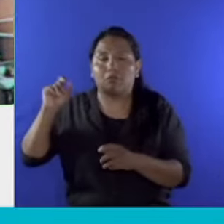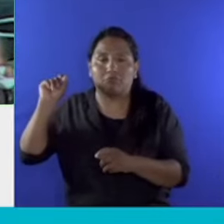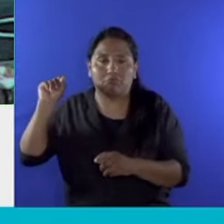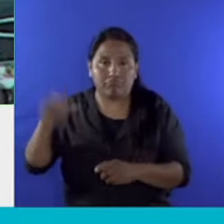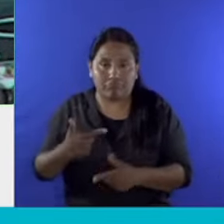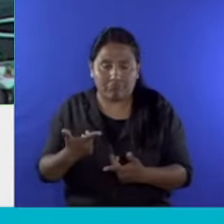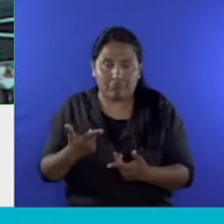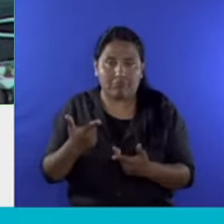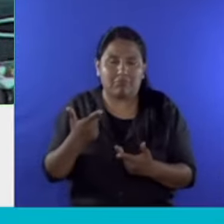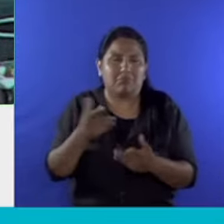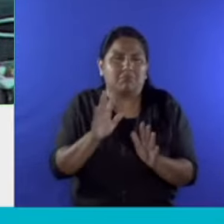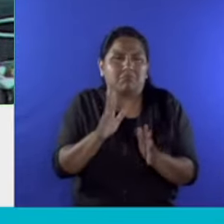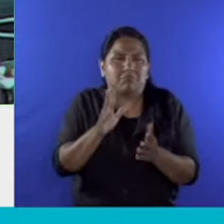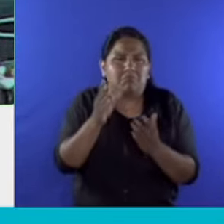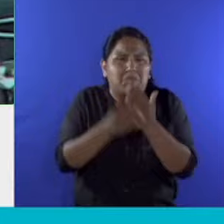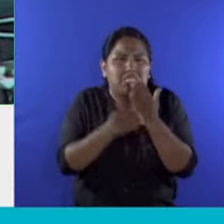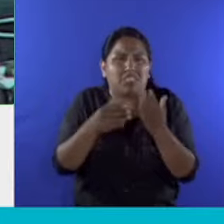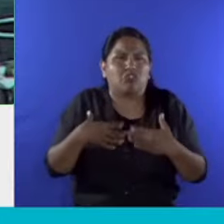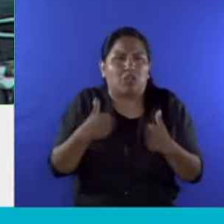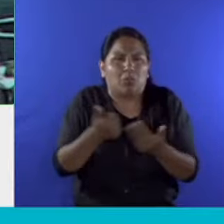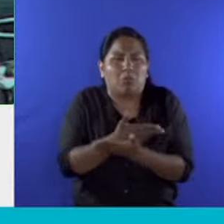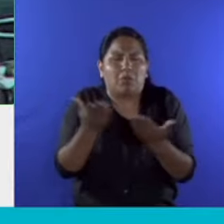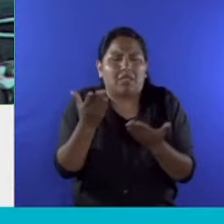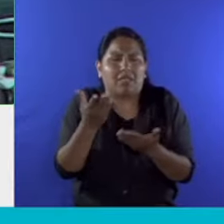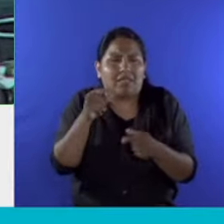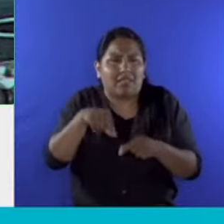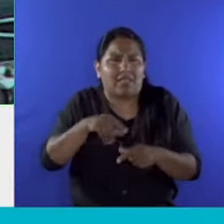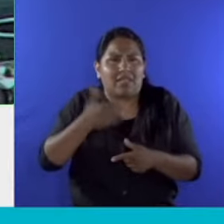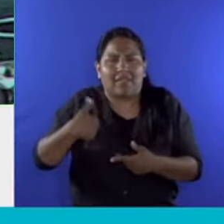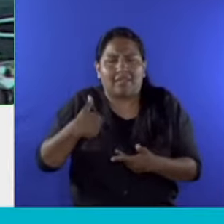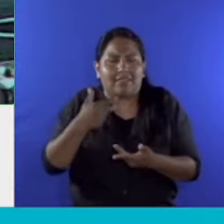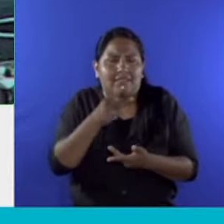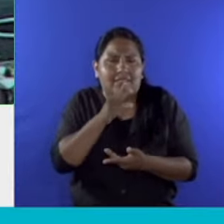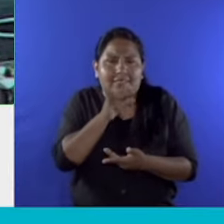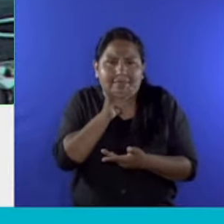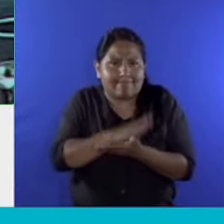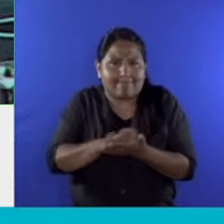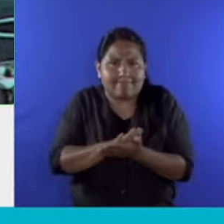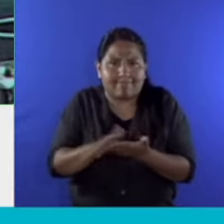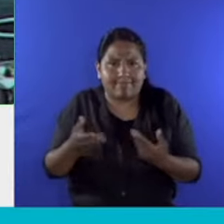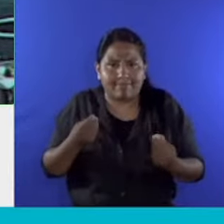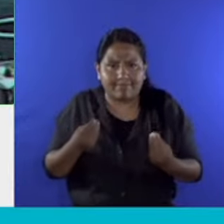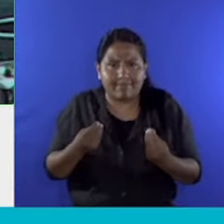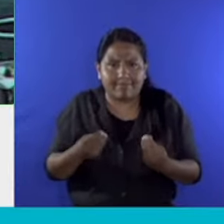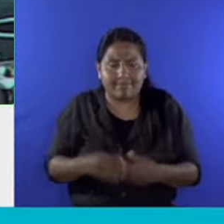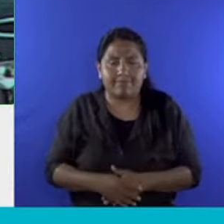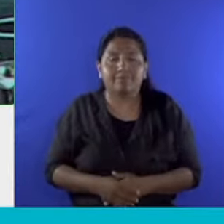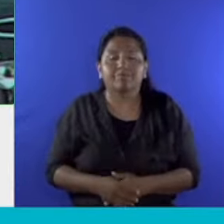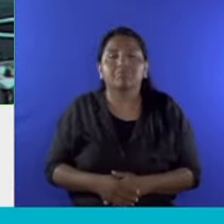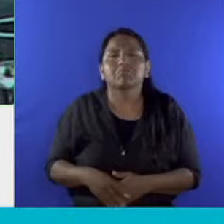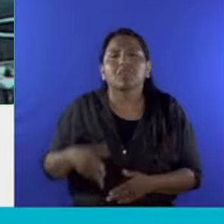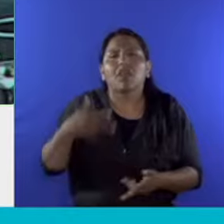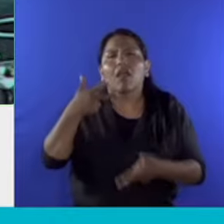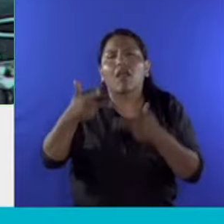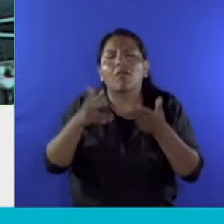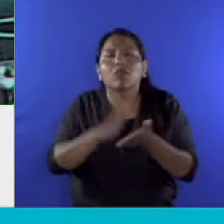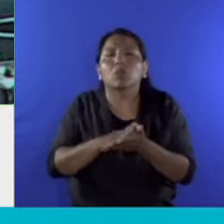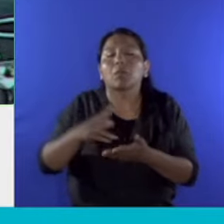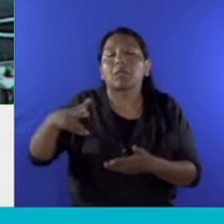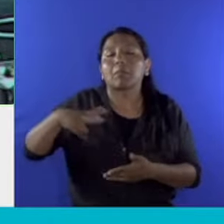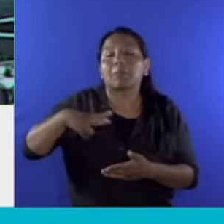Ministerio de Salud Pública en la Argentina. La otra cuestión que me llama la atención es que se hable de una privatización con